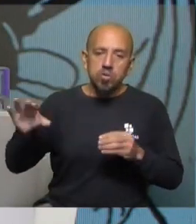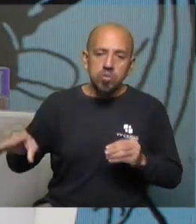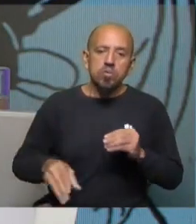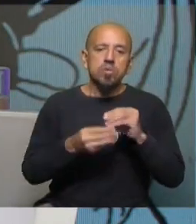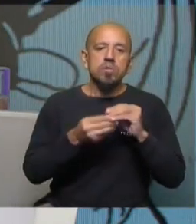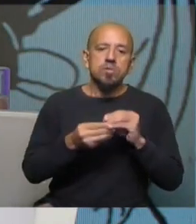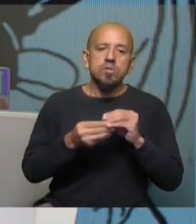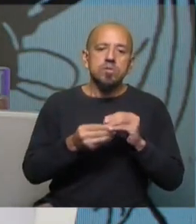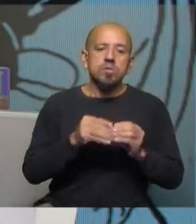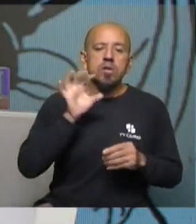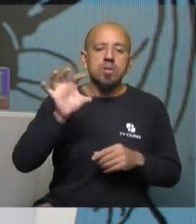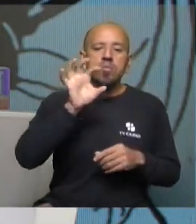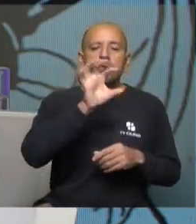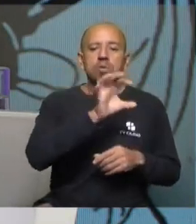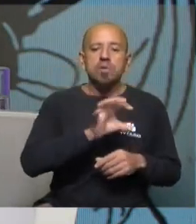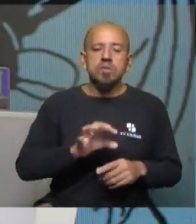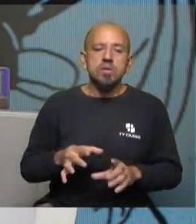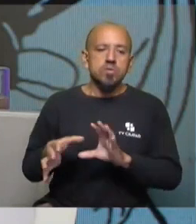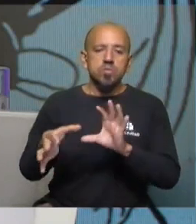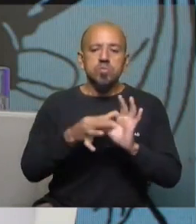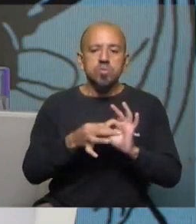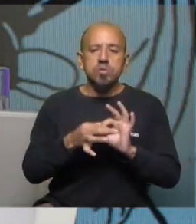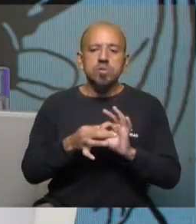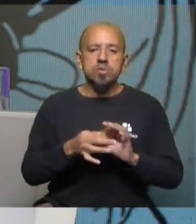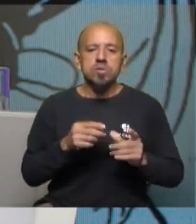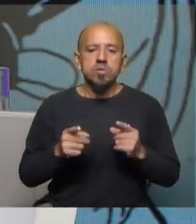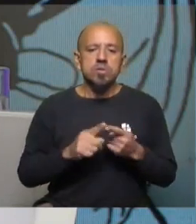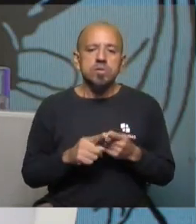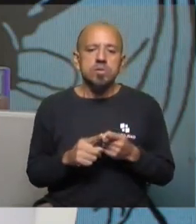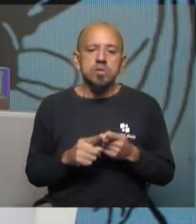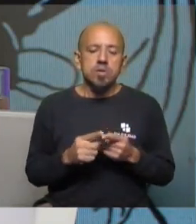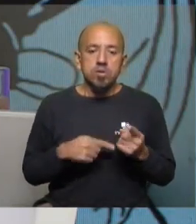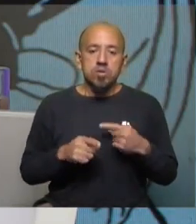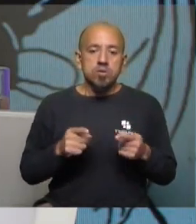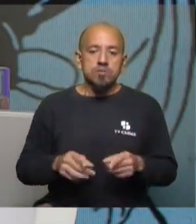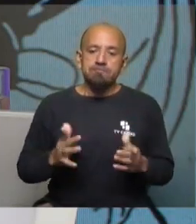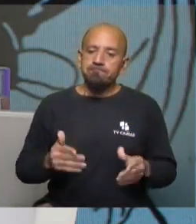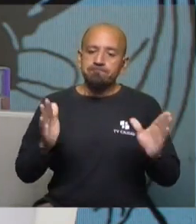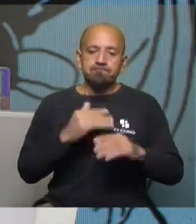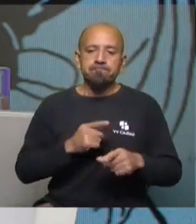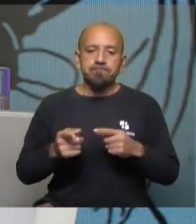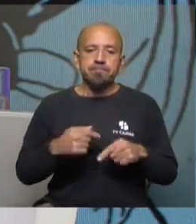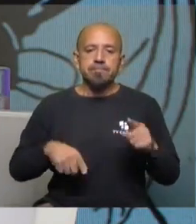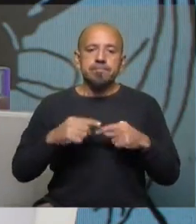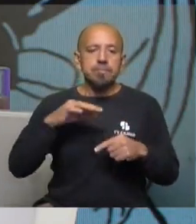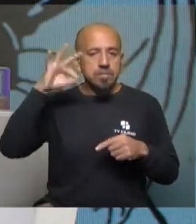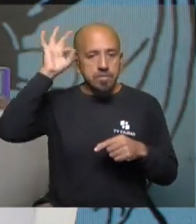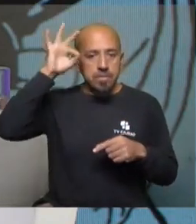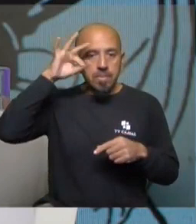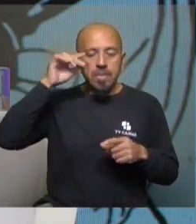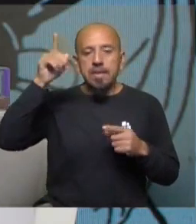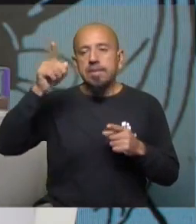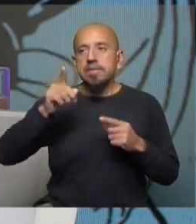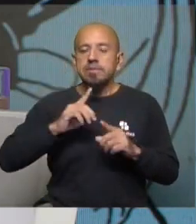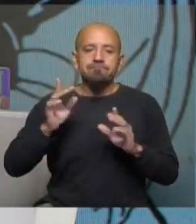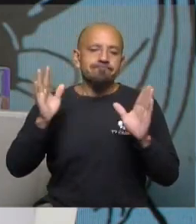provincias Unidas de la cual habíamos sido parte hasta el momento desde el virreinato río la plata en adelante eso no resultó así por la diplomacia inglesa y por otros avatares